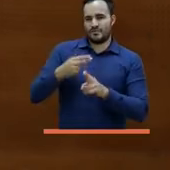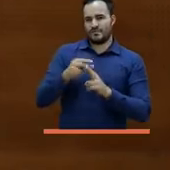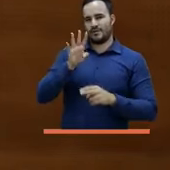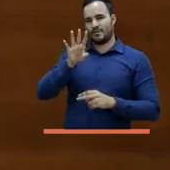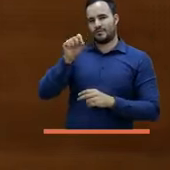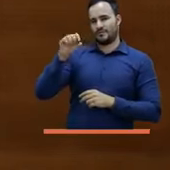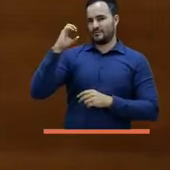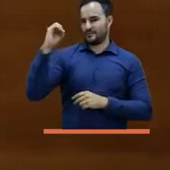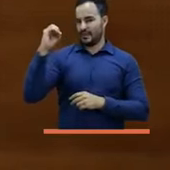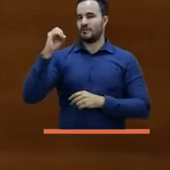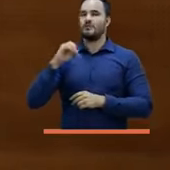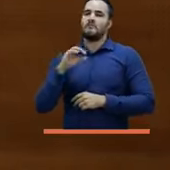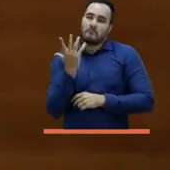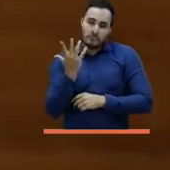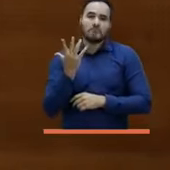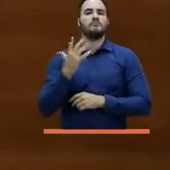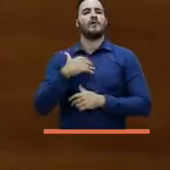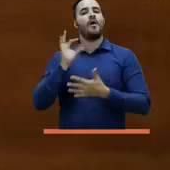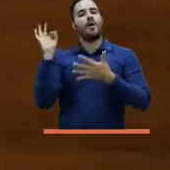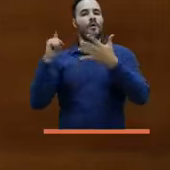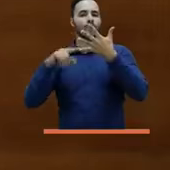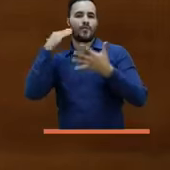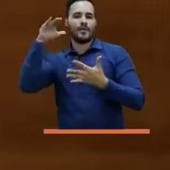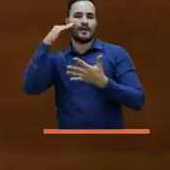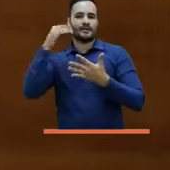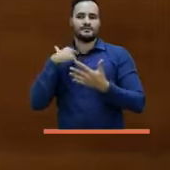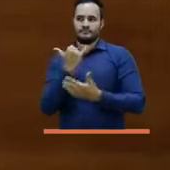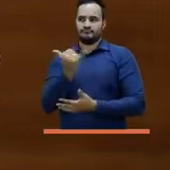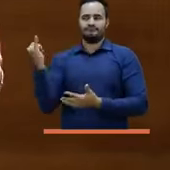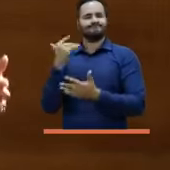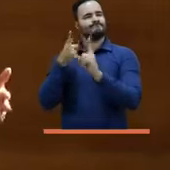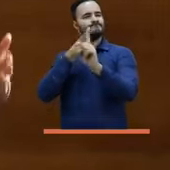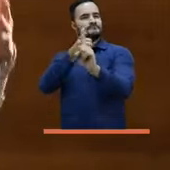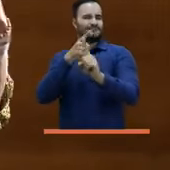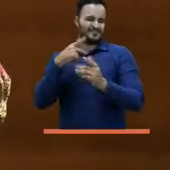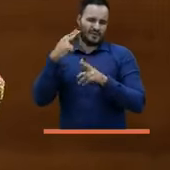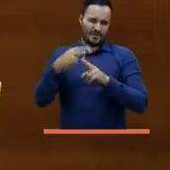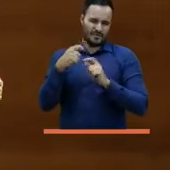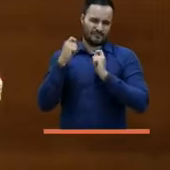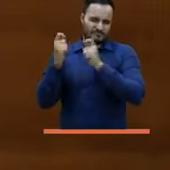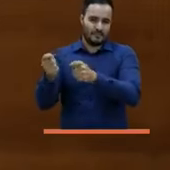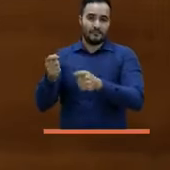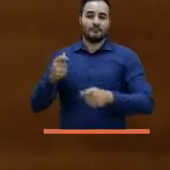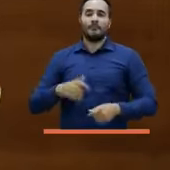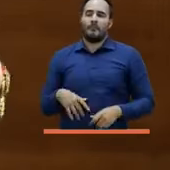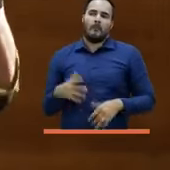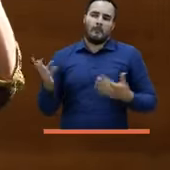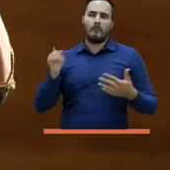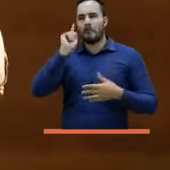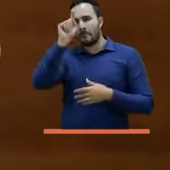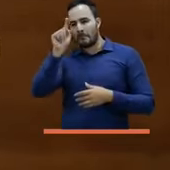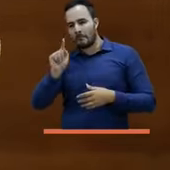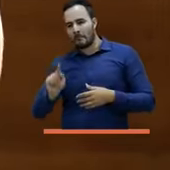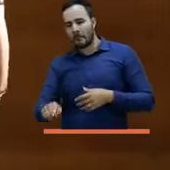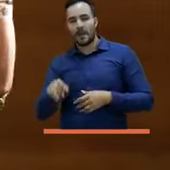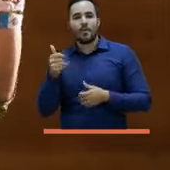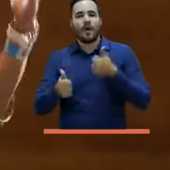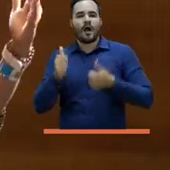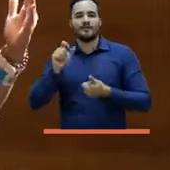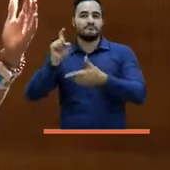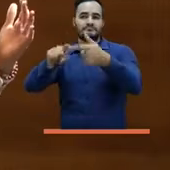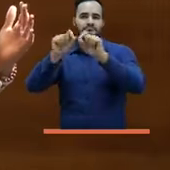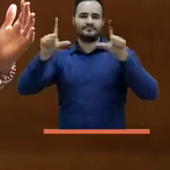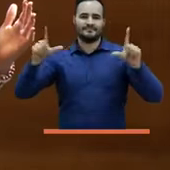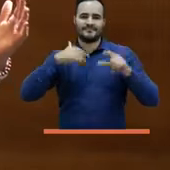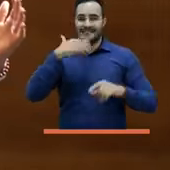todas las áreas stem o puedes elegir mujeres con propósito porque muchas de las mujeres sabemos que tenemos primero tenemos que